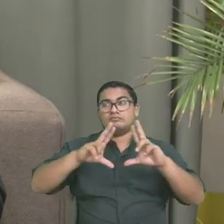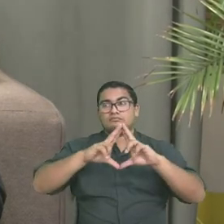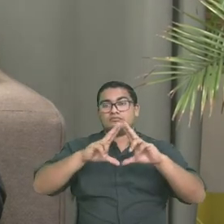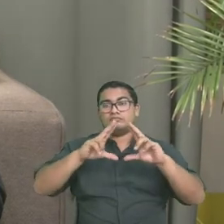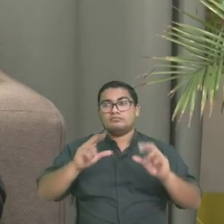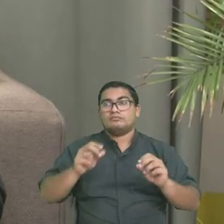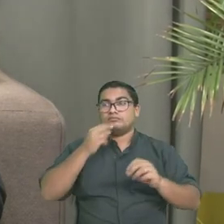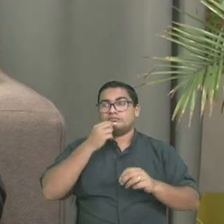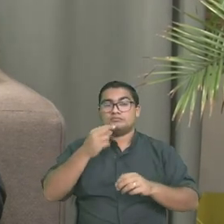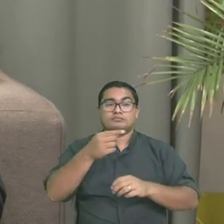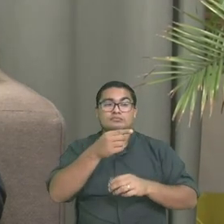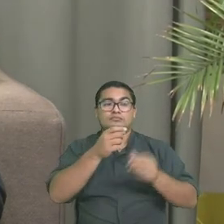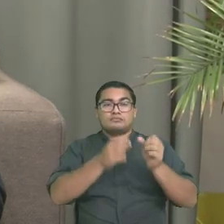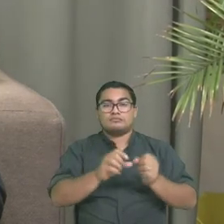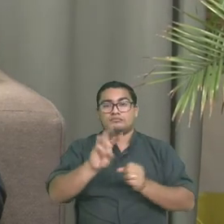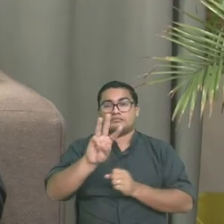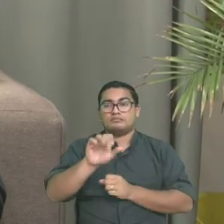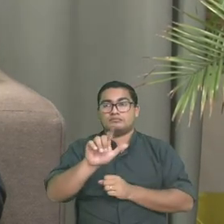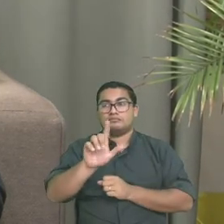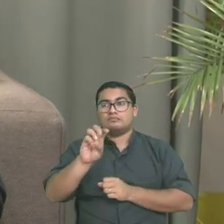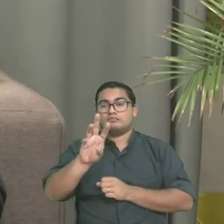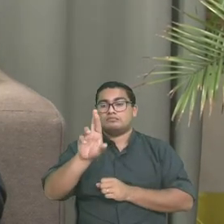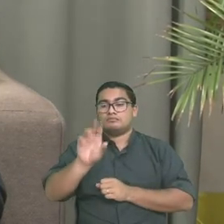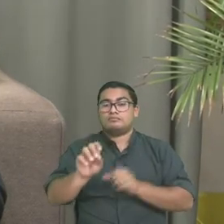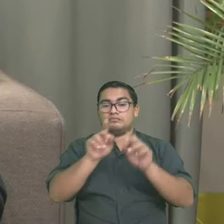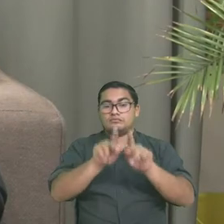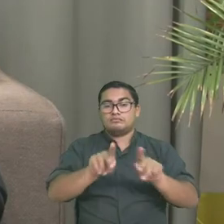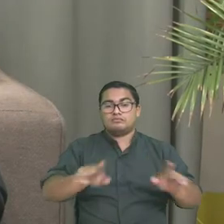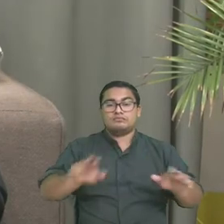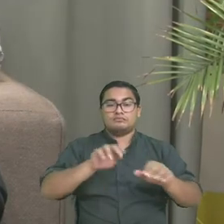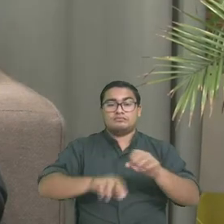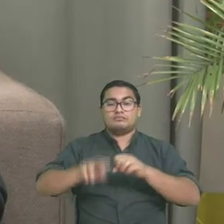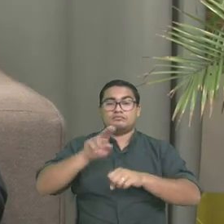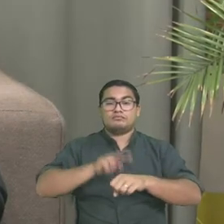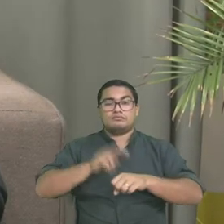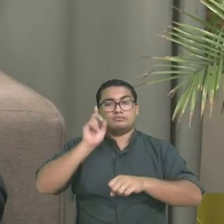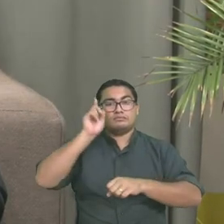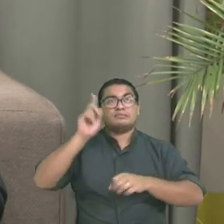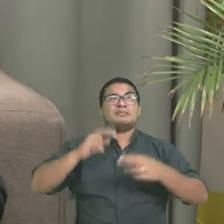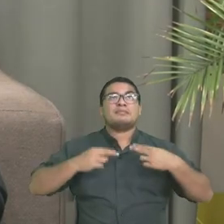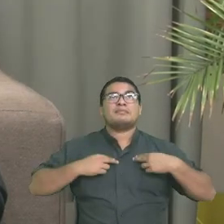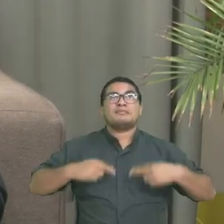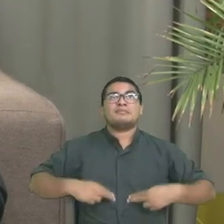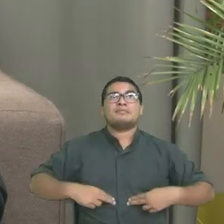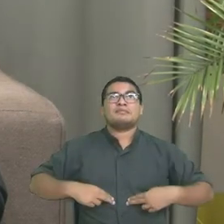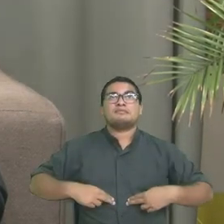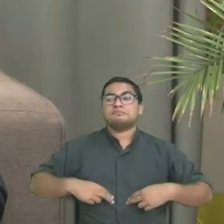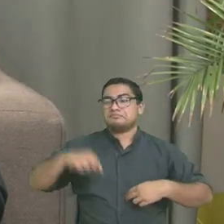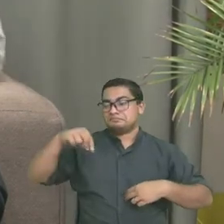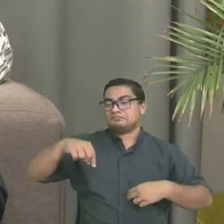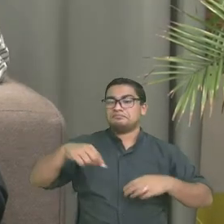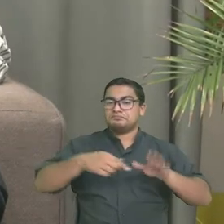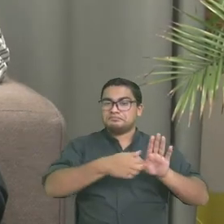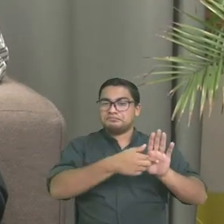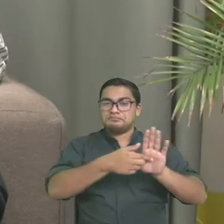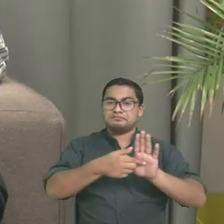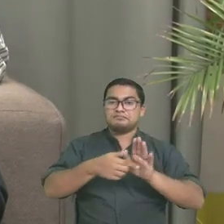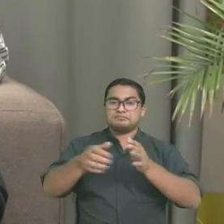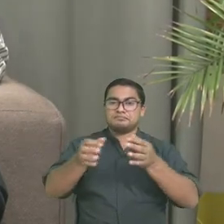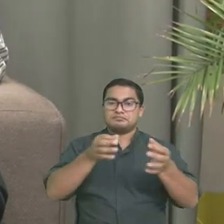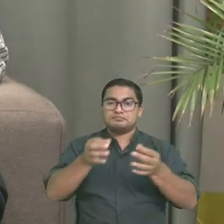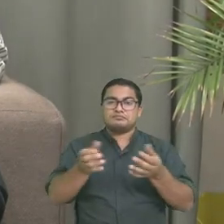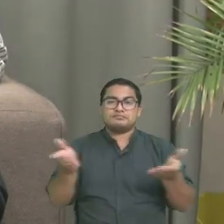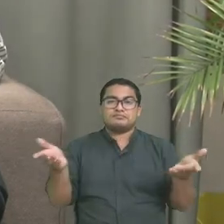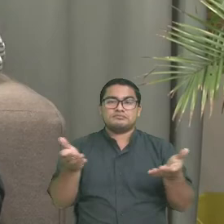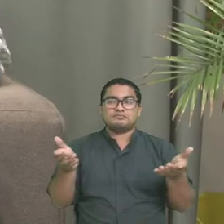explicaba Gualmaro, que es el Plan Nacional de Desarrollo Humano. Y nosotros aquí les hemos traído, como parte de la rendición de cuentas